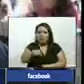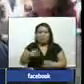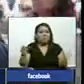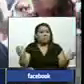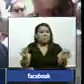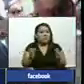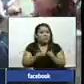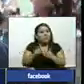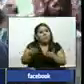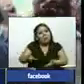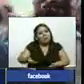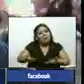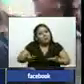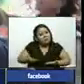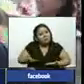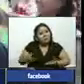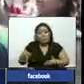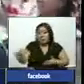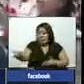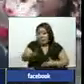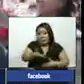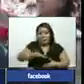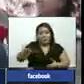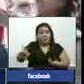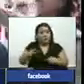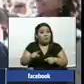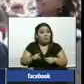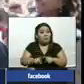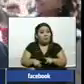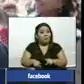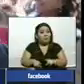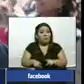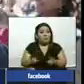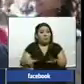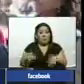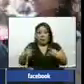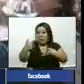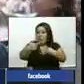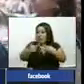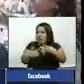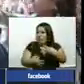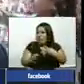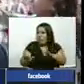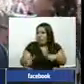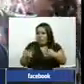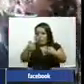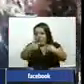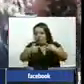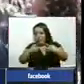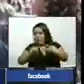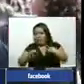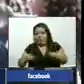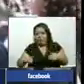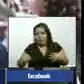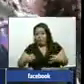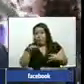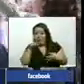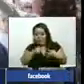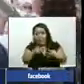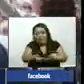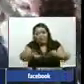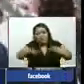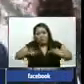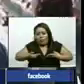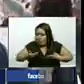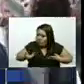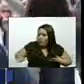traen algunos beneficios para todos, pero mientras no haya leyes y una nueva constitución donde esos beneficios